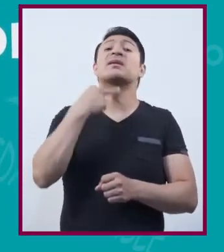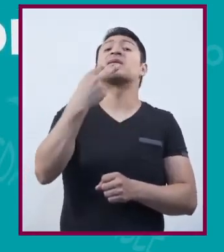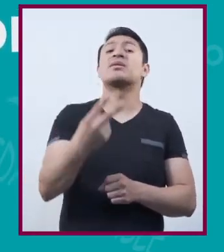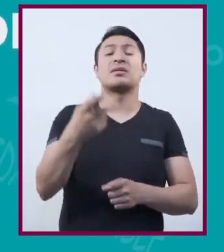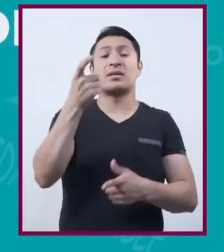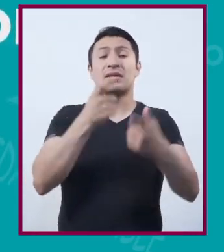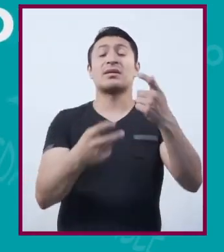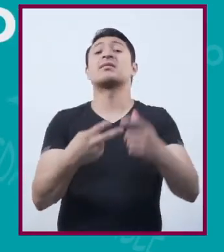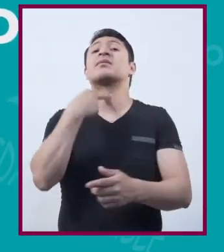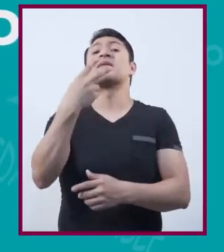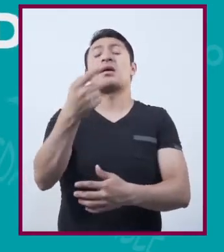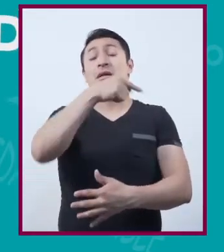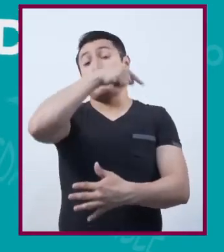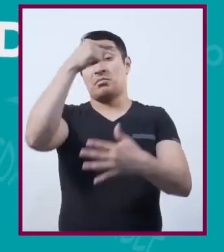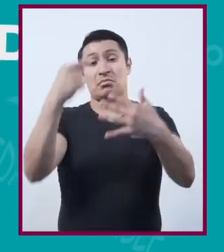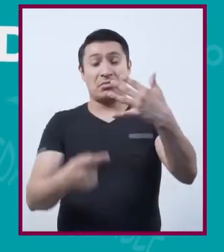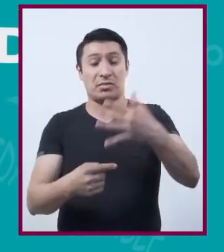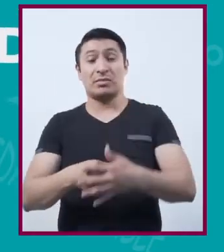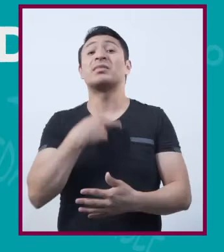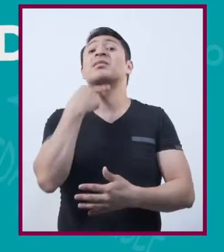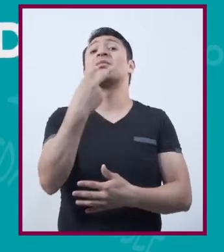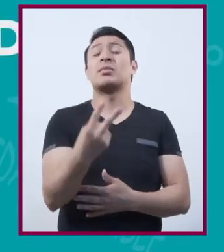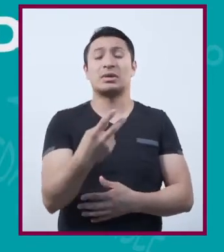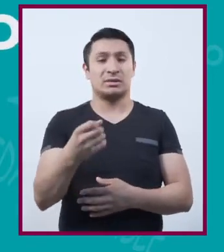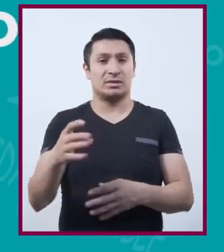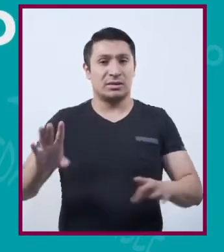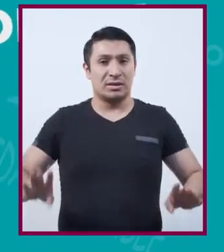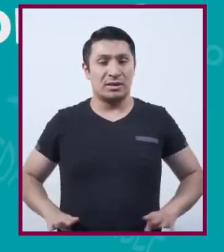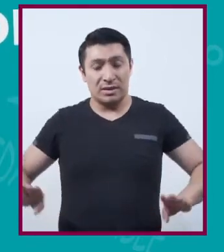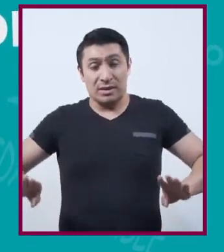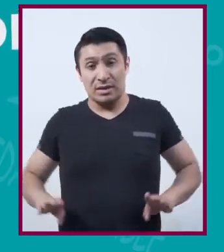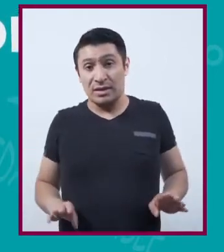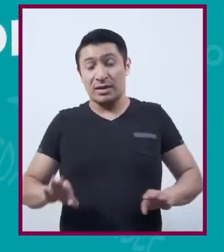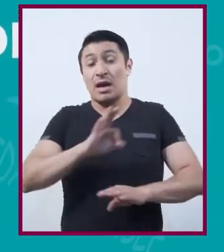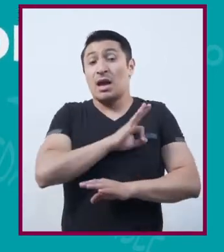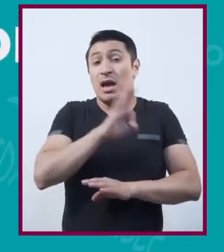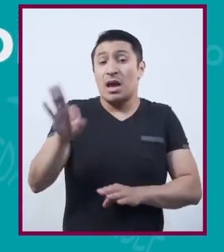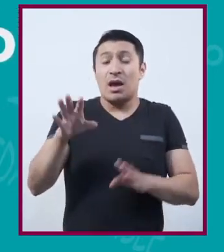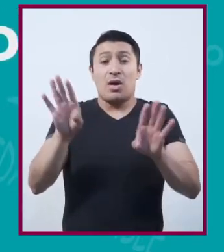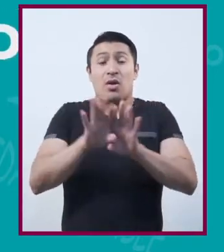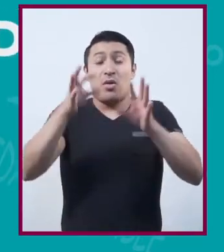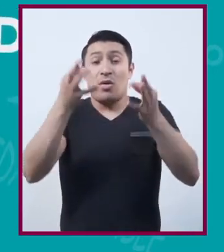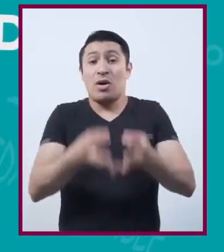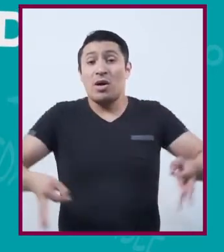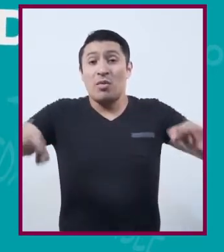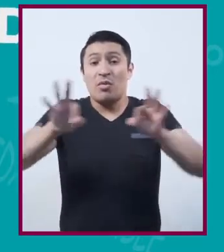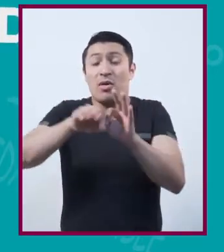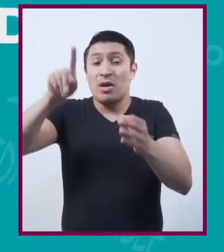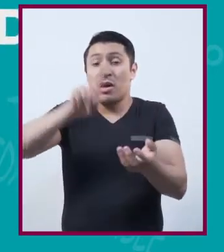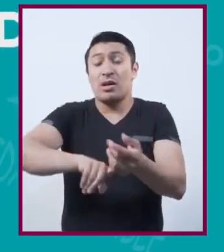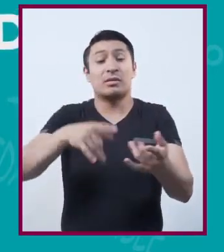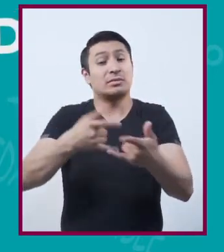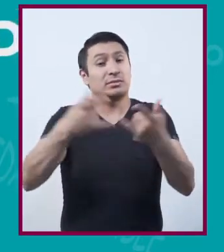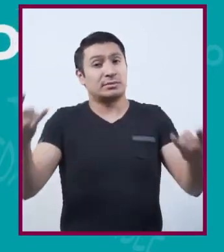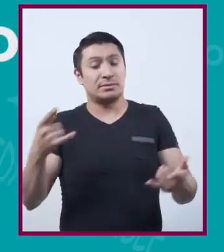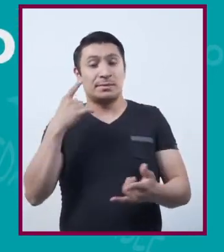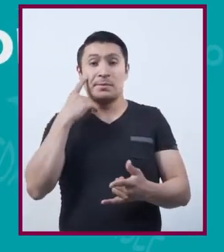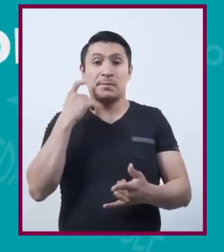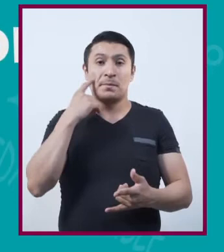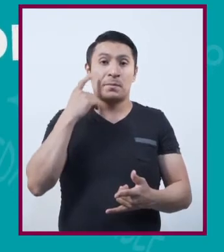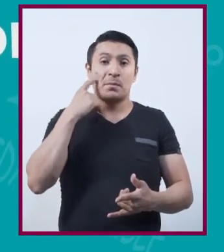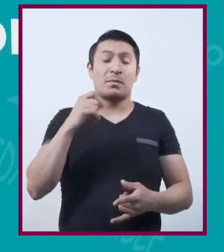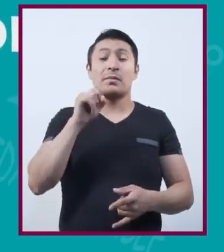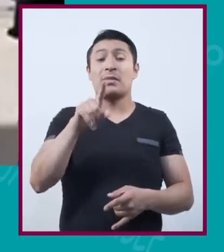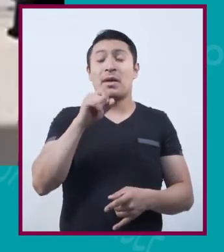la politología oral y la economía oral, entre otras, cuyos rastros, en algún momento dado, pueden formar parte de la